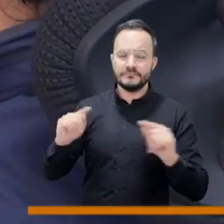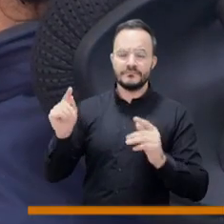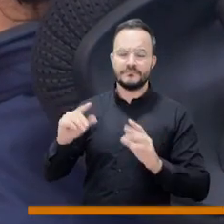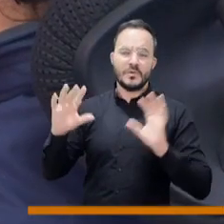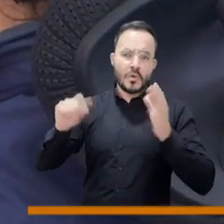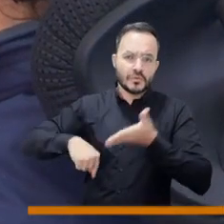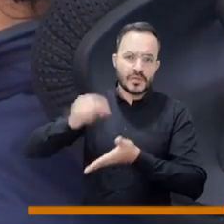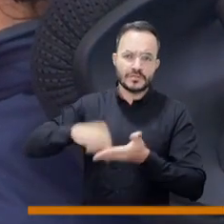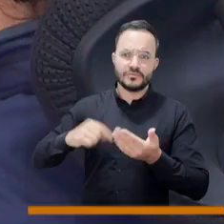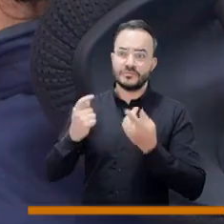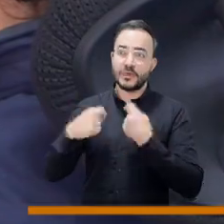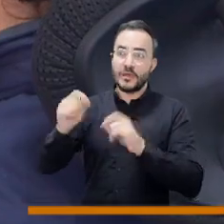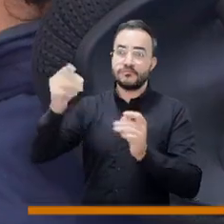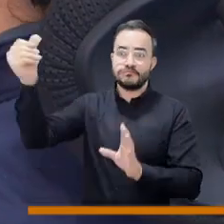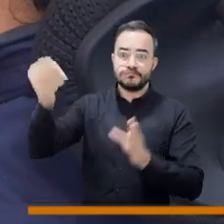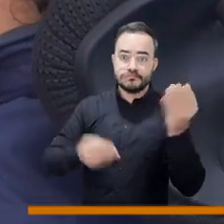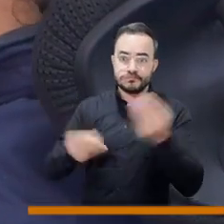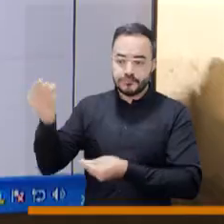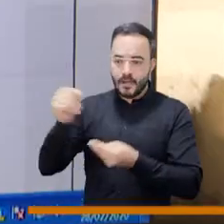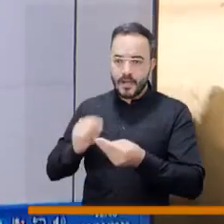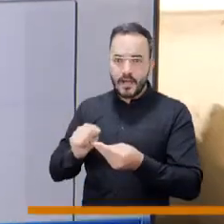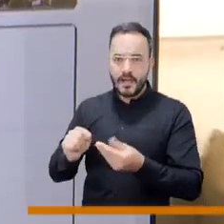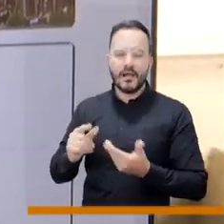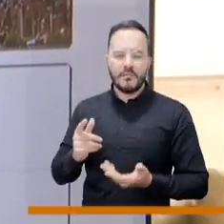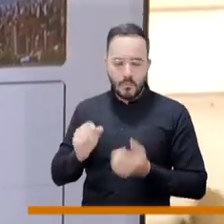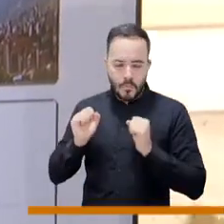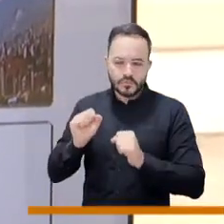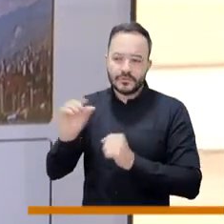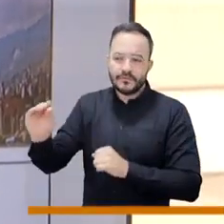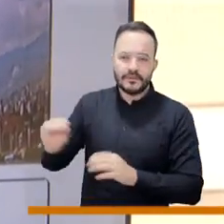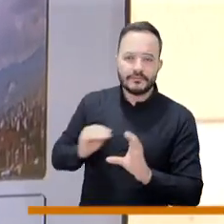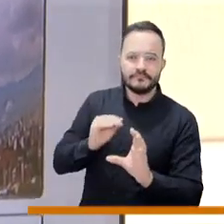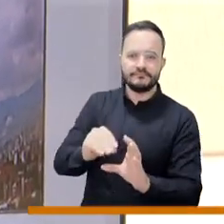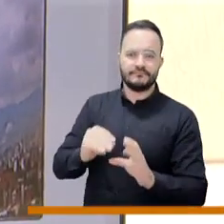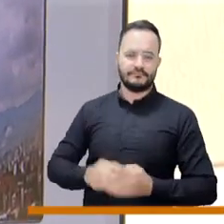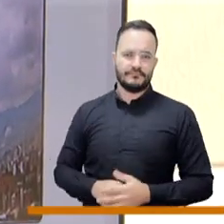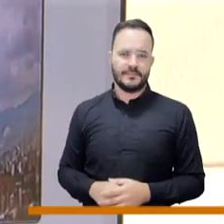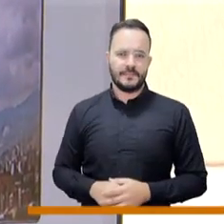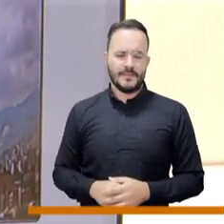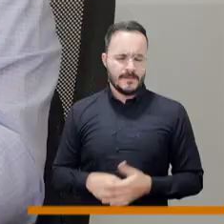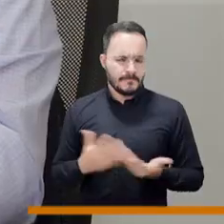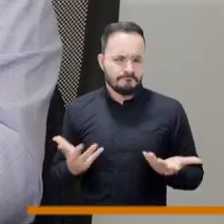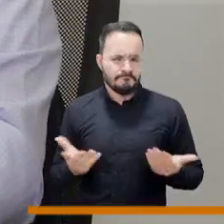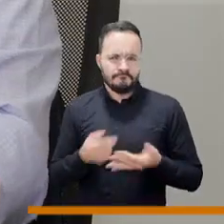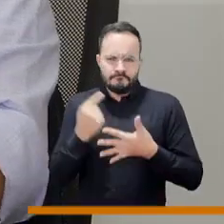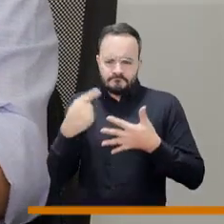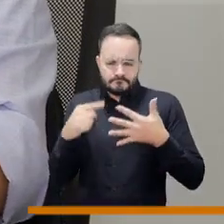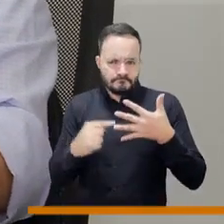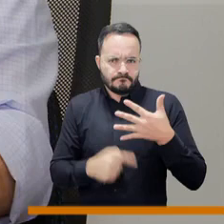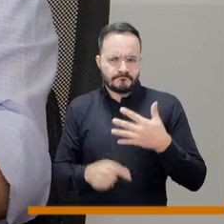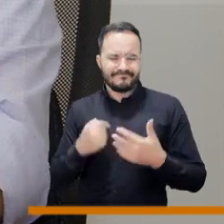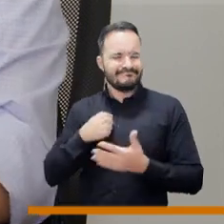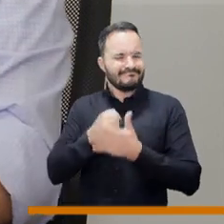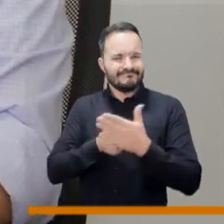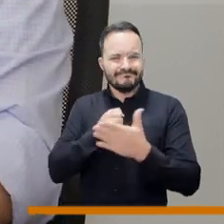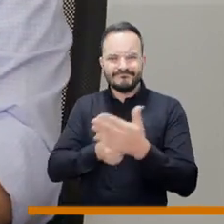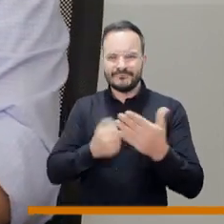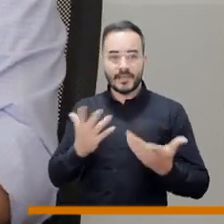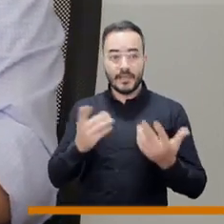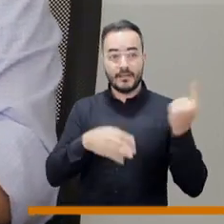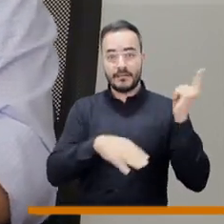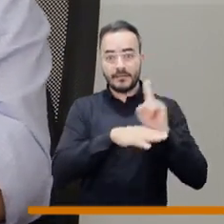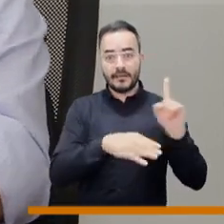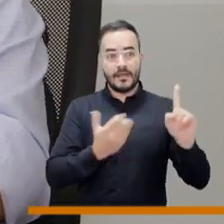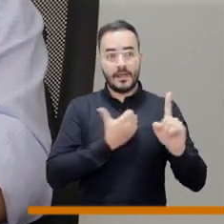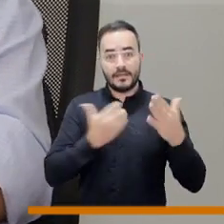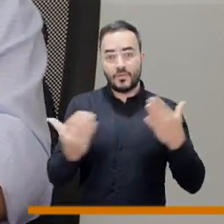desarrollan incluso desde el ente nacional puedan llevar obviamente un recurso a este fondo. En general, lo que buscamos